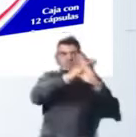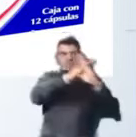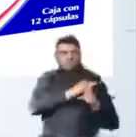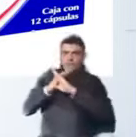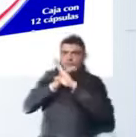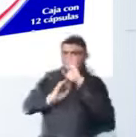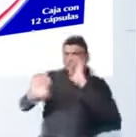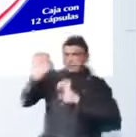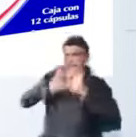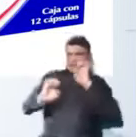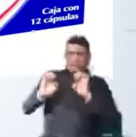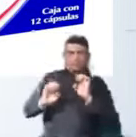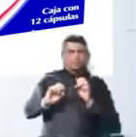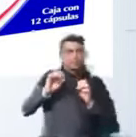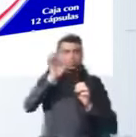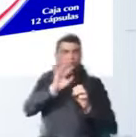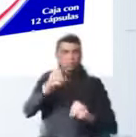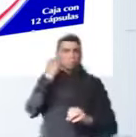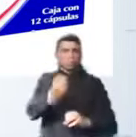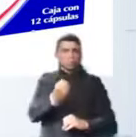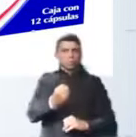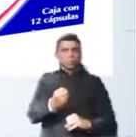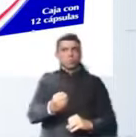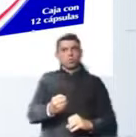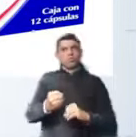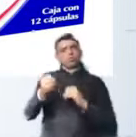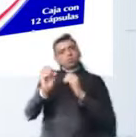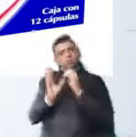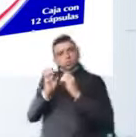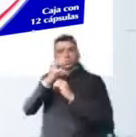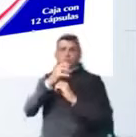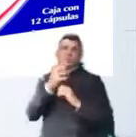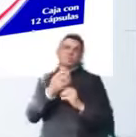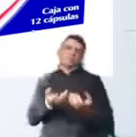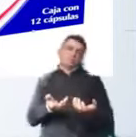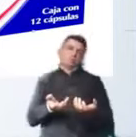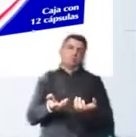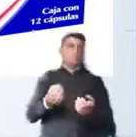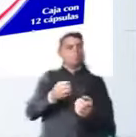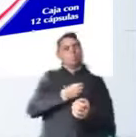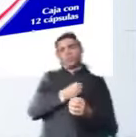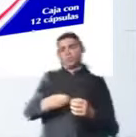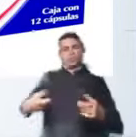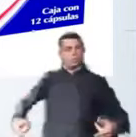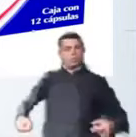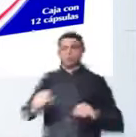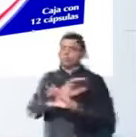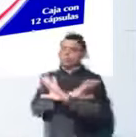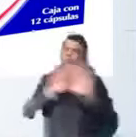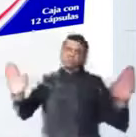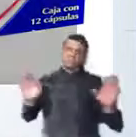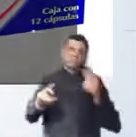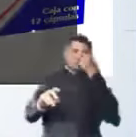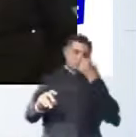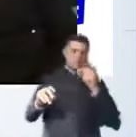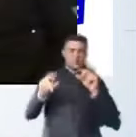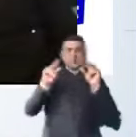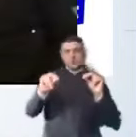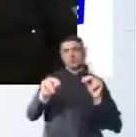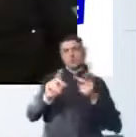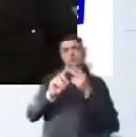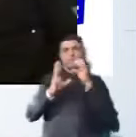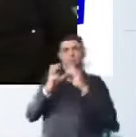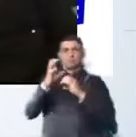antibióticos para el COVID-19, por favor. Cuando usted utiliza antibióticos para la gripa o para el coronavirus, así es que usted se está